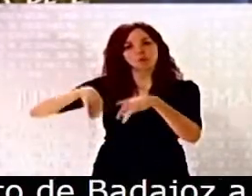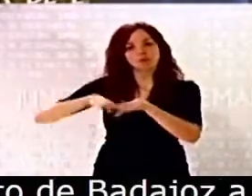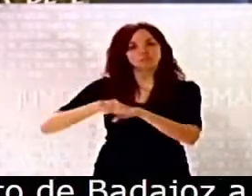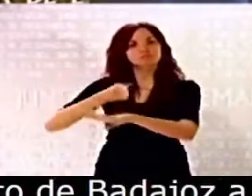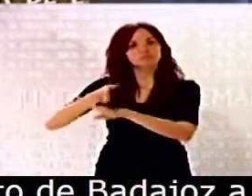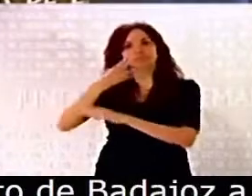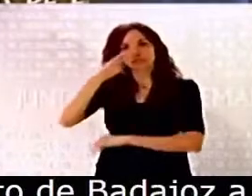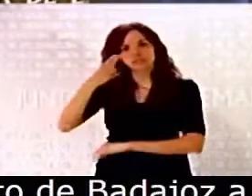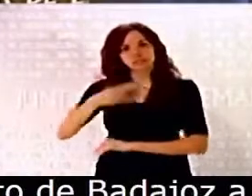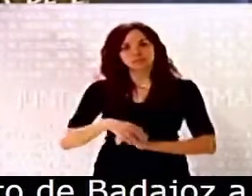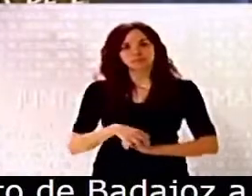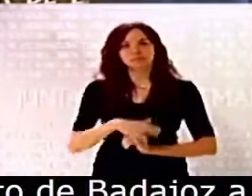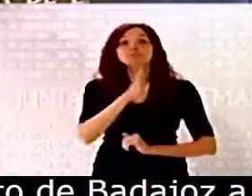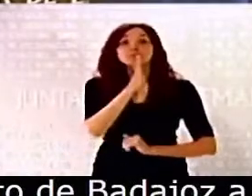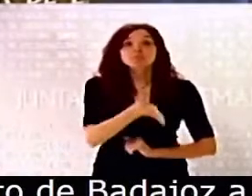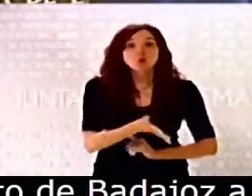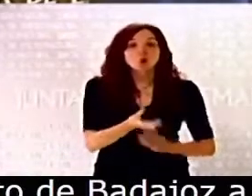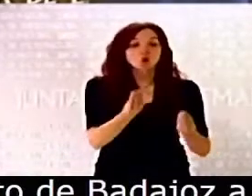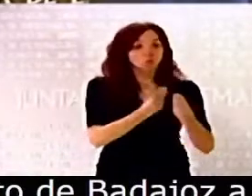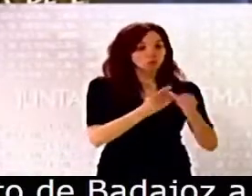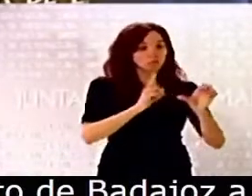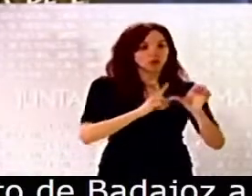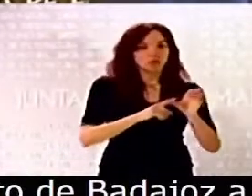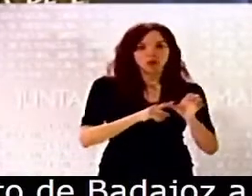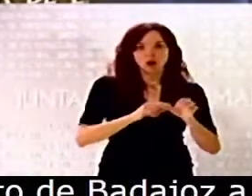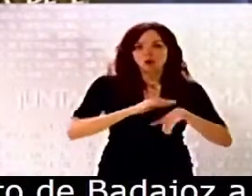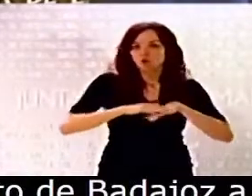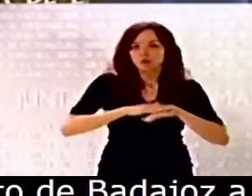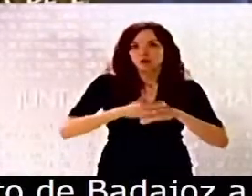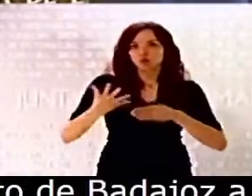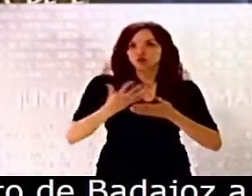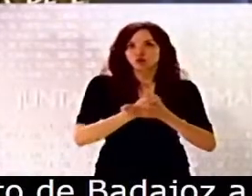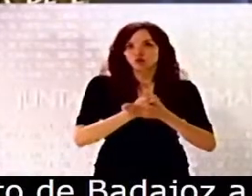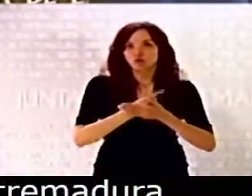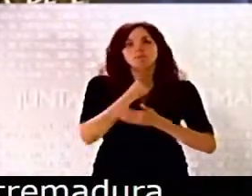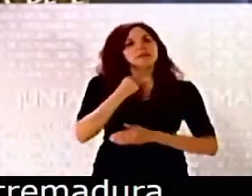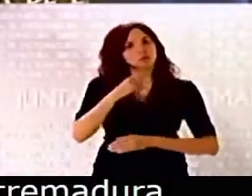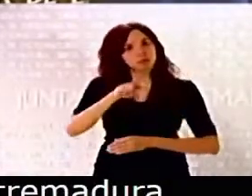hecho porque la Junta de Extremadura gobierna para todos los ciudadanos de Extremadura, para los de Badajoz también.